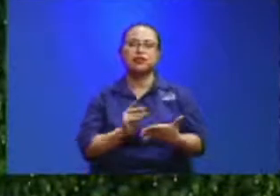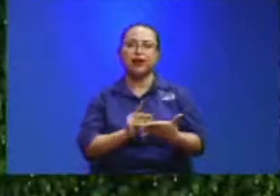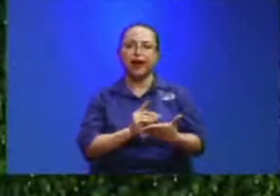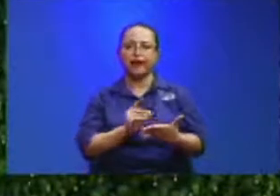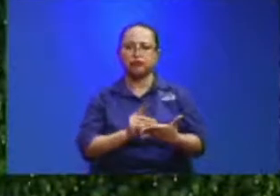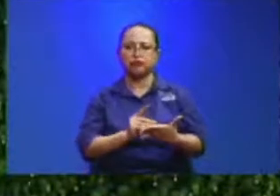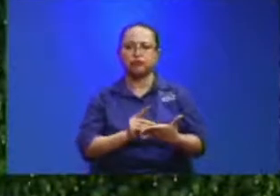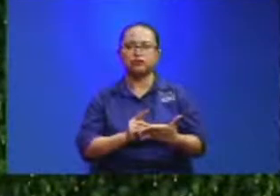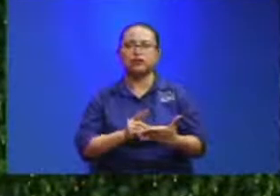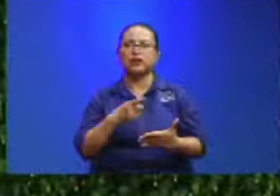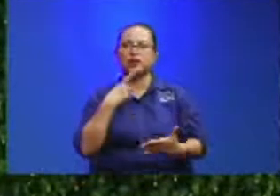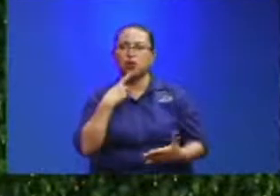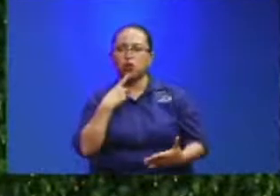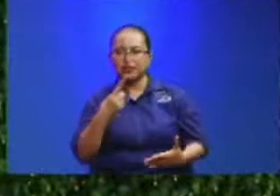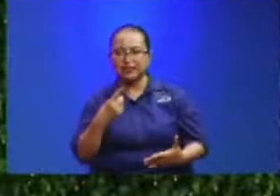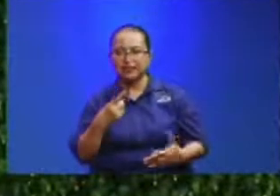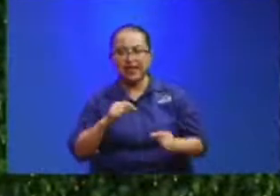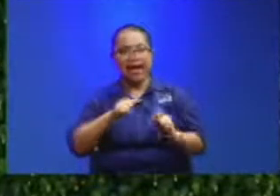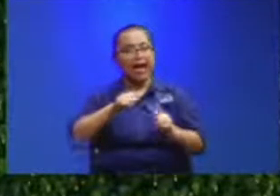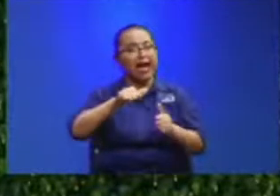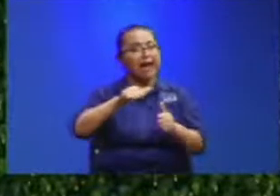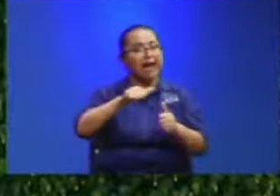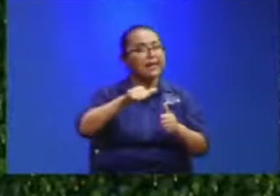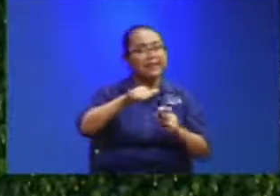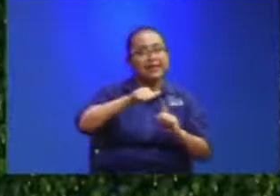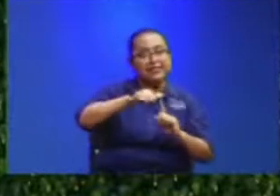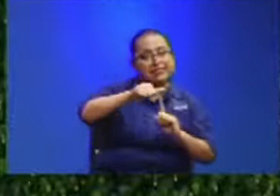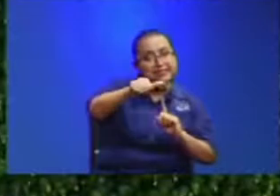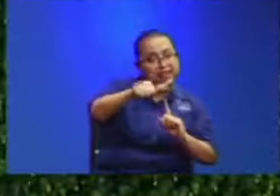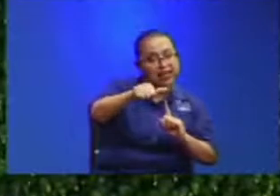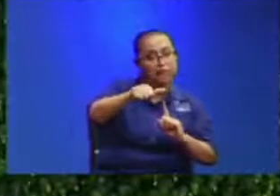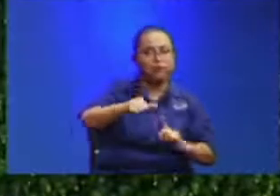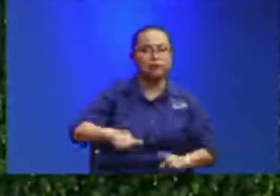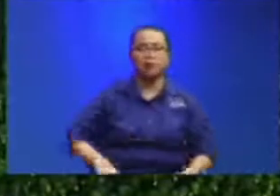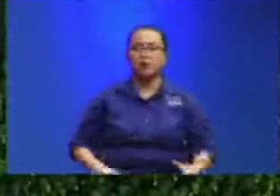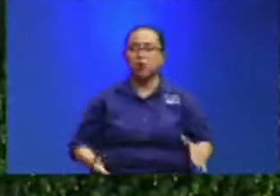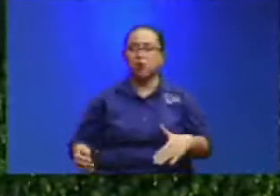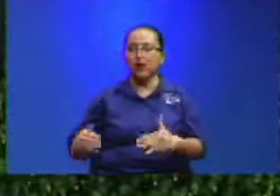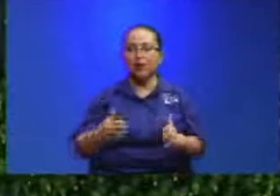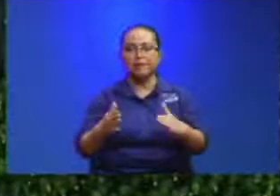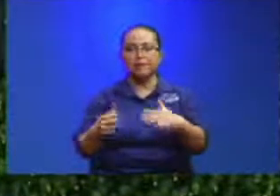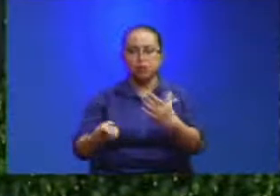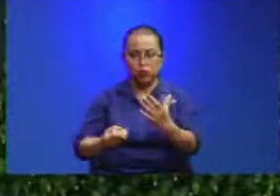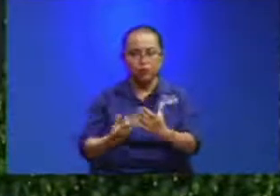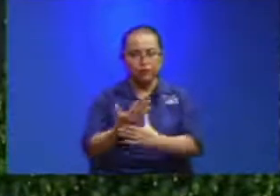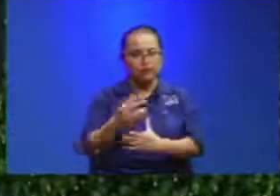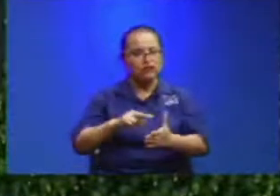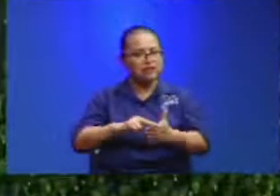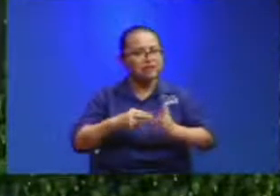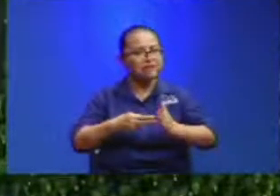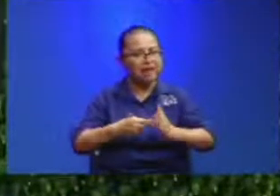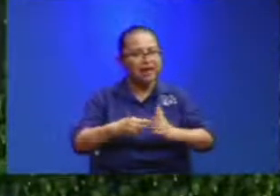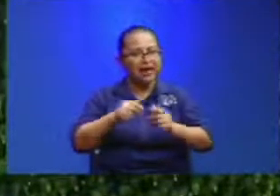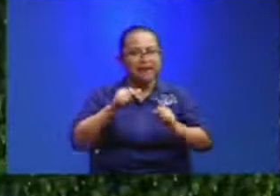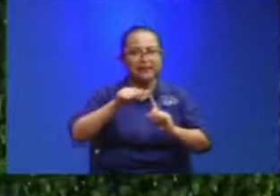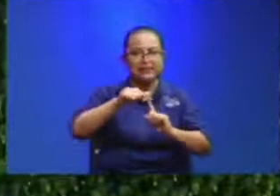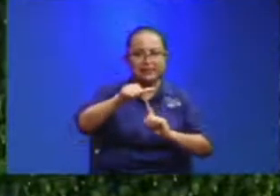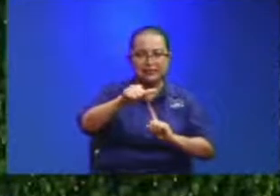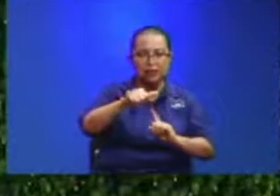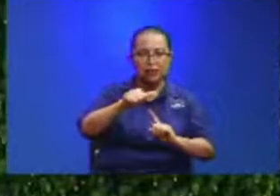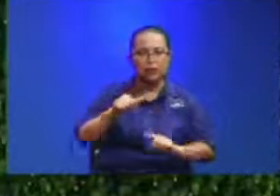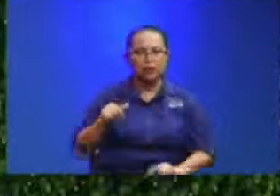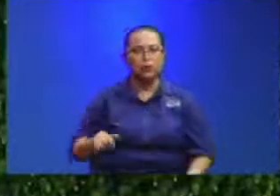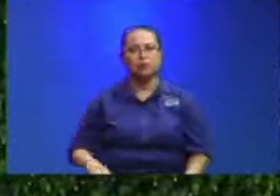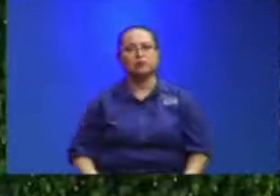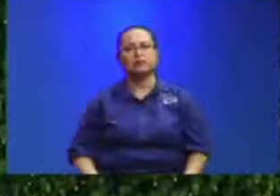lo dice de esa manera asesinado recientemente bueno ese camino nuevo asesinado recientemente que ser cristo pero